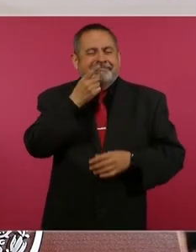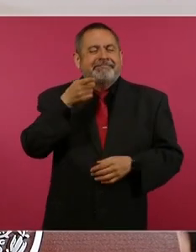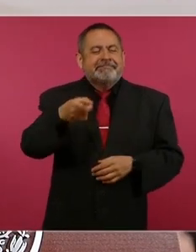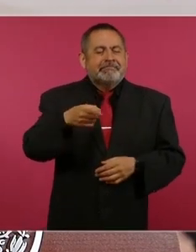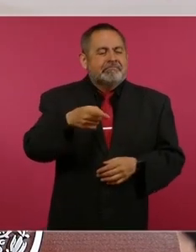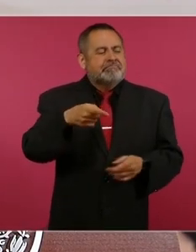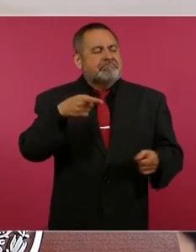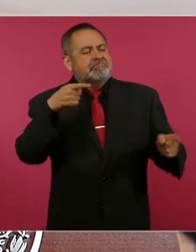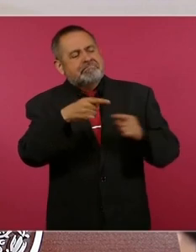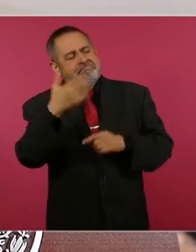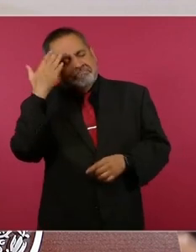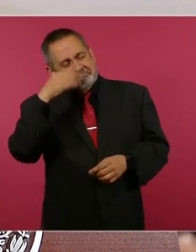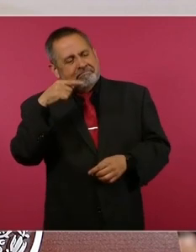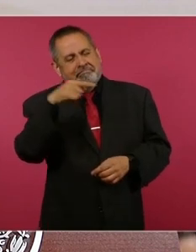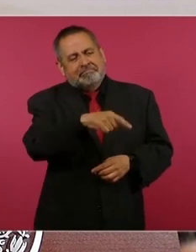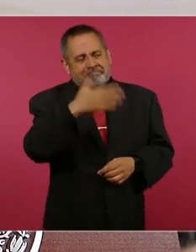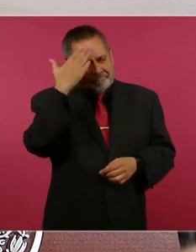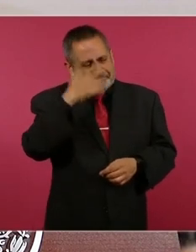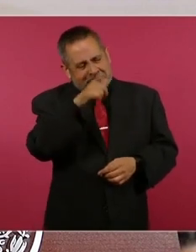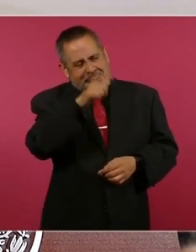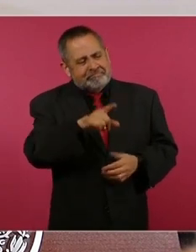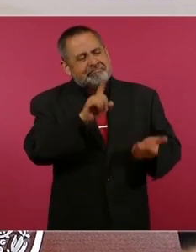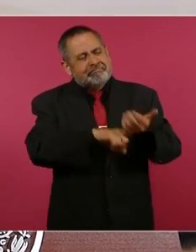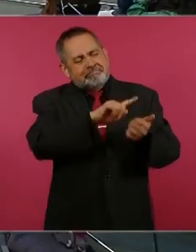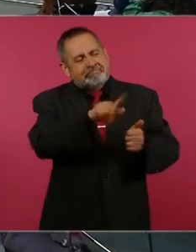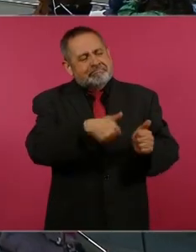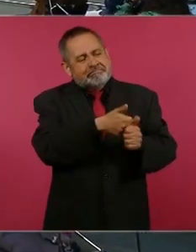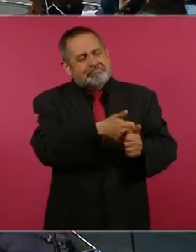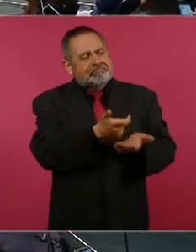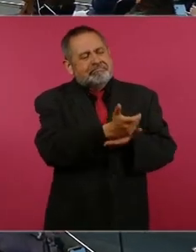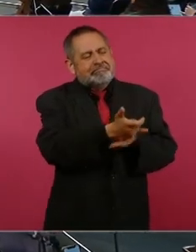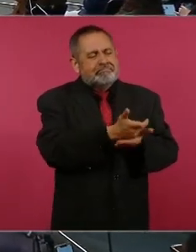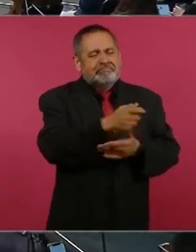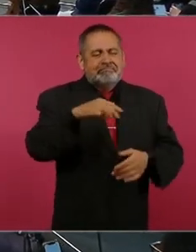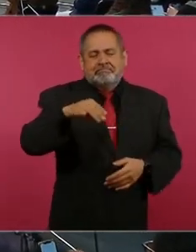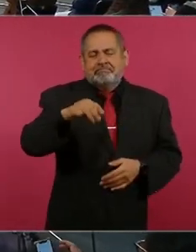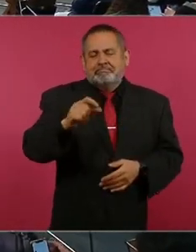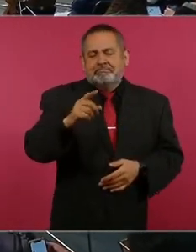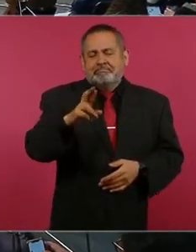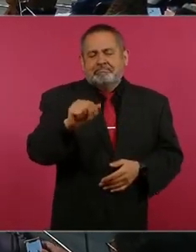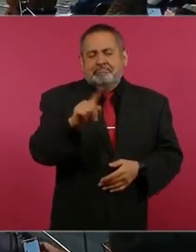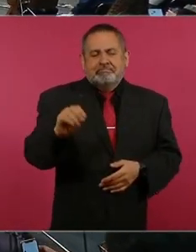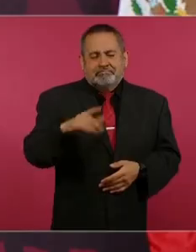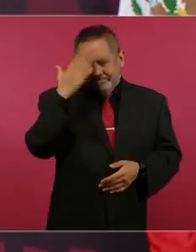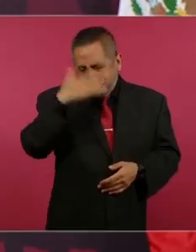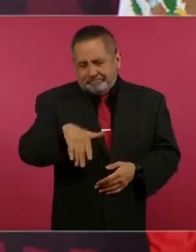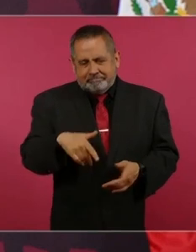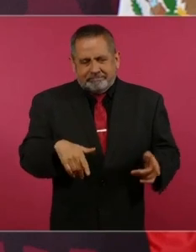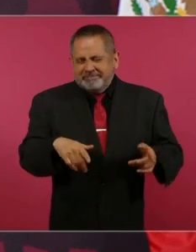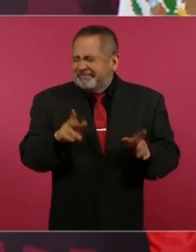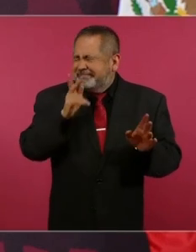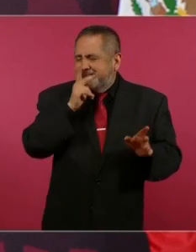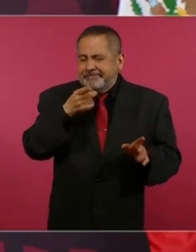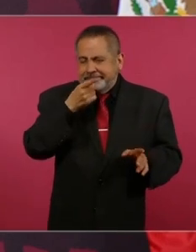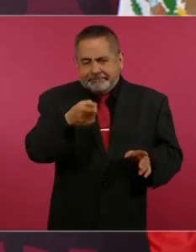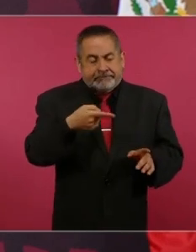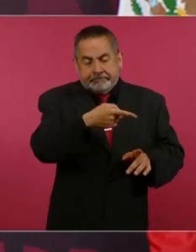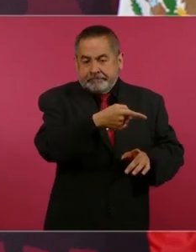dice, ya sabemos que te ayuda Madrazo, no sé qué palabra usa.